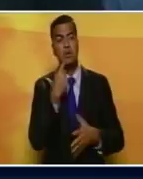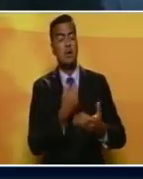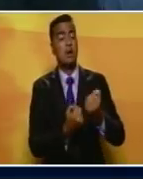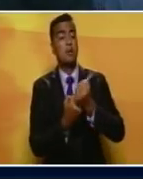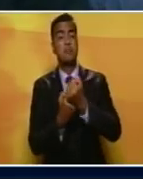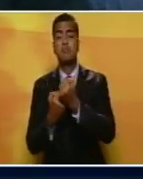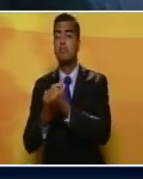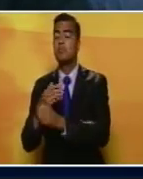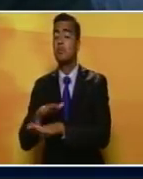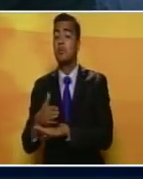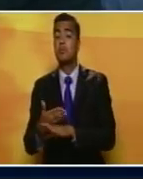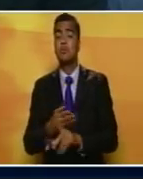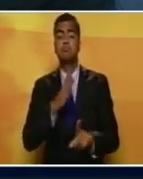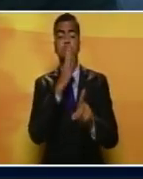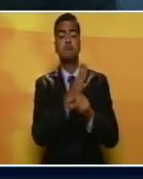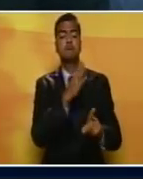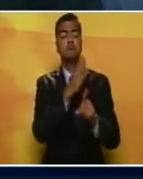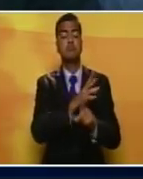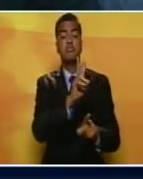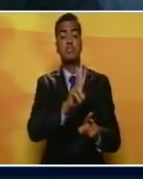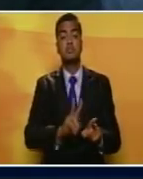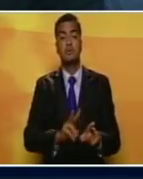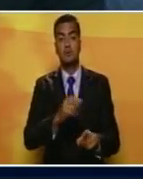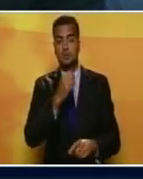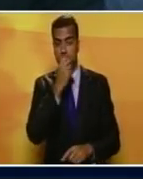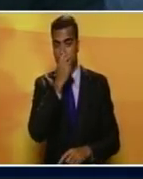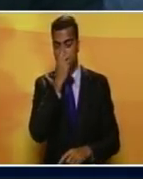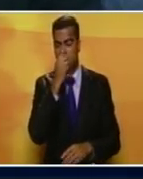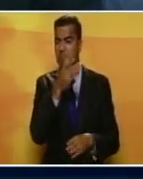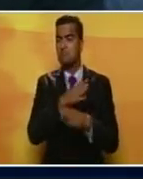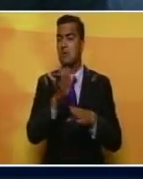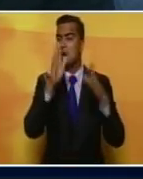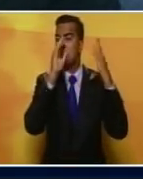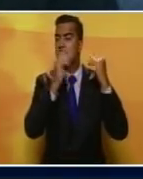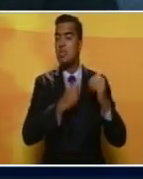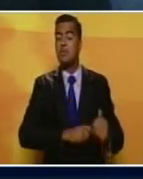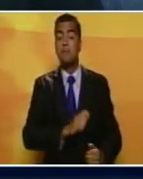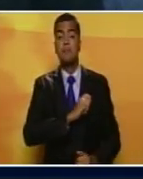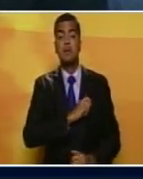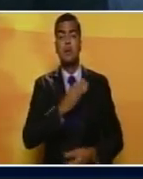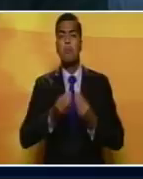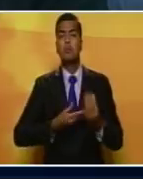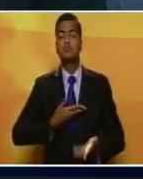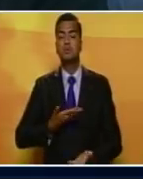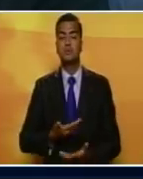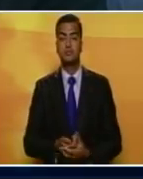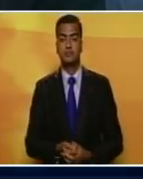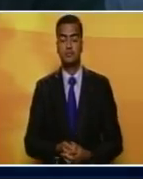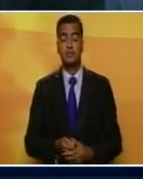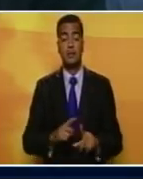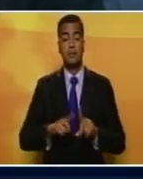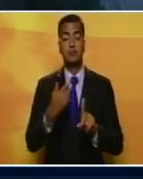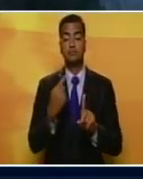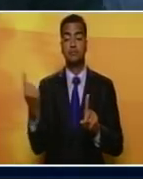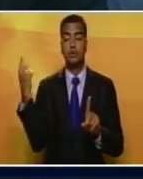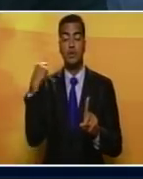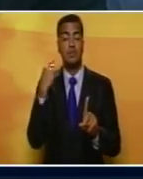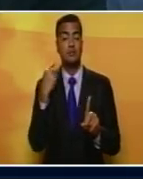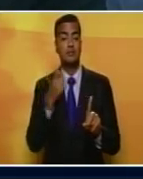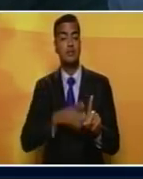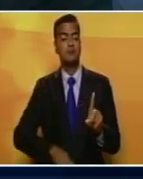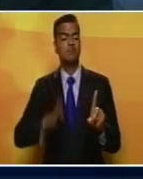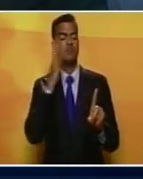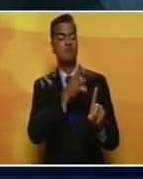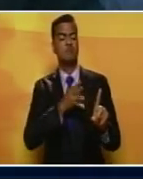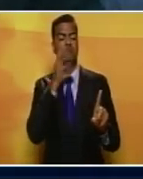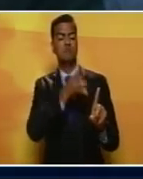porque los ha atacado Venezuela, el retirar el embajador de España, ¿cómo es posible? Pero por detrás andan